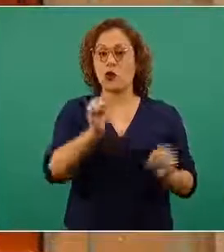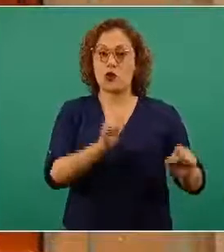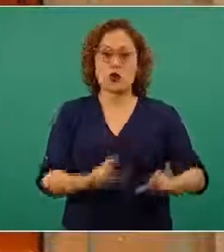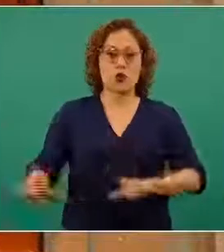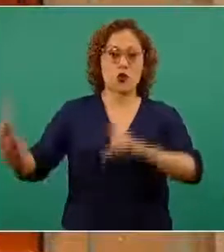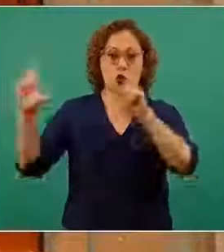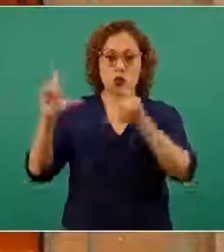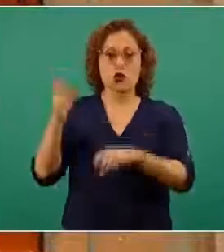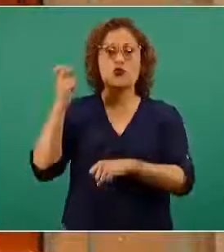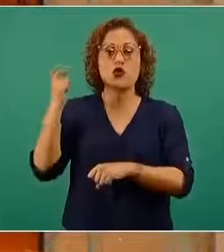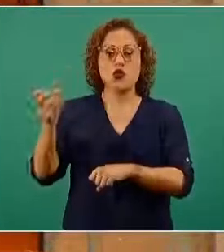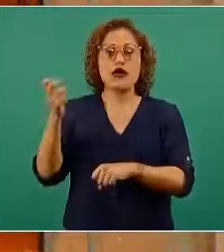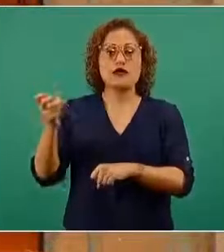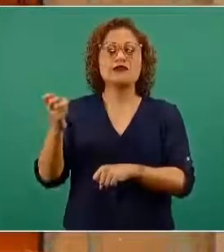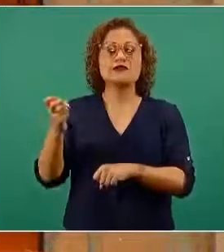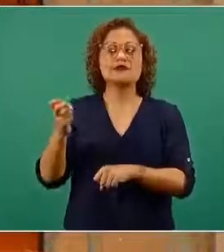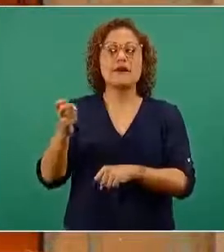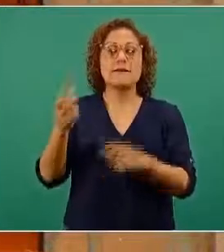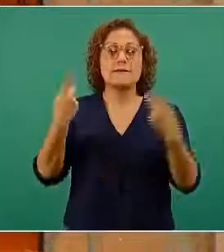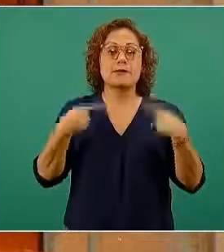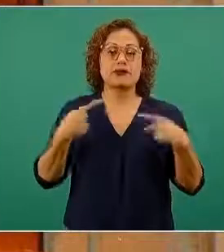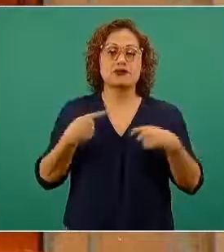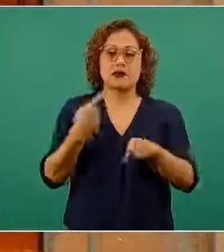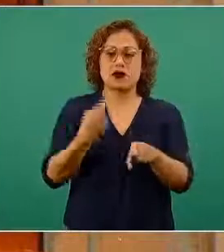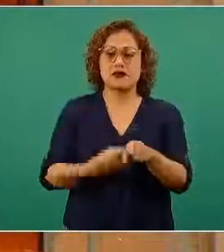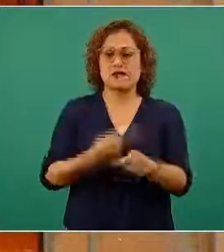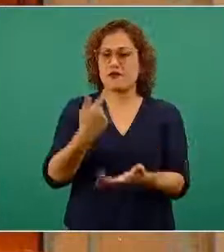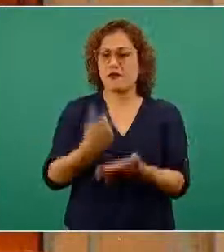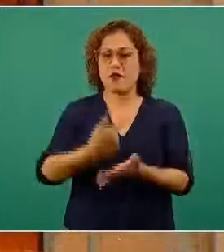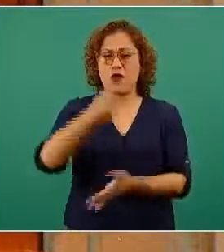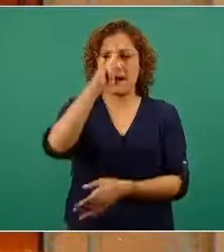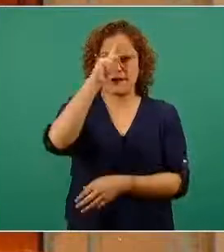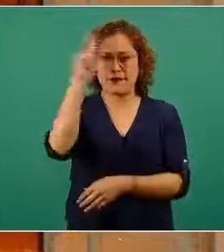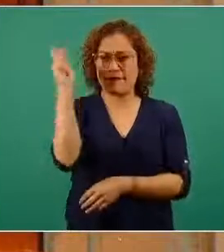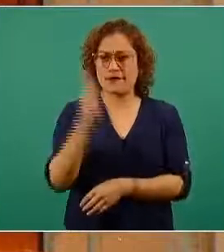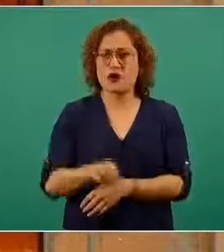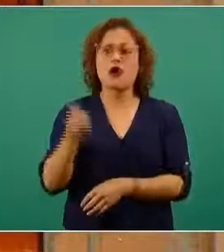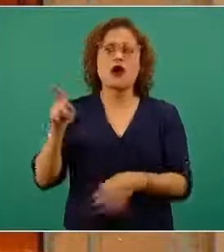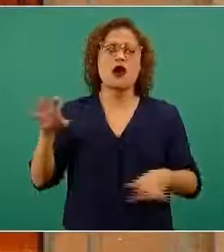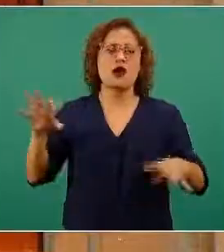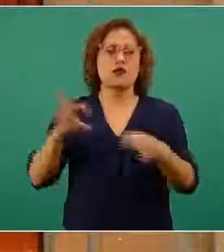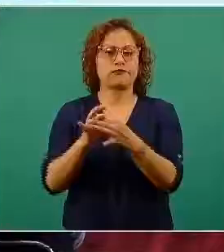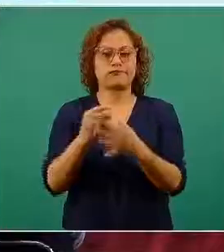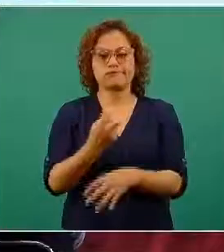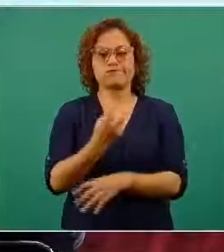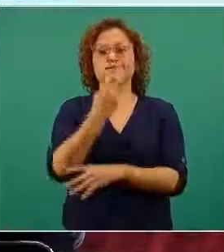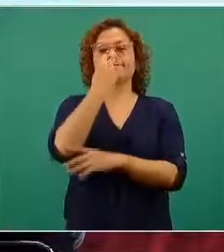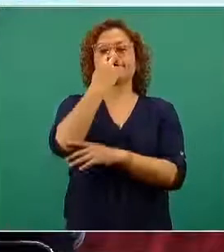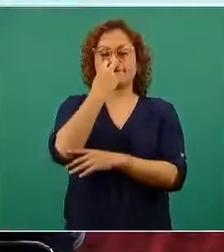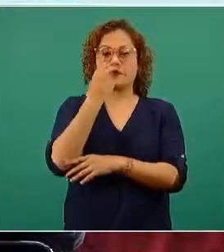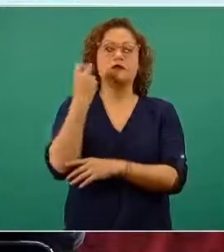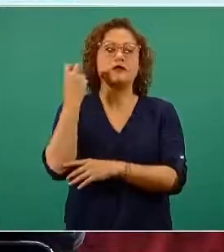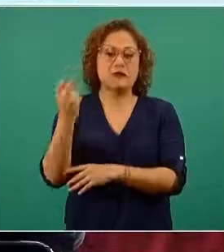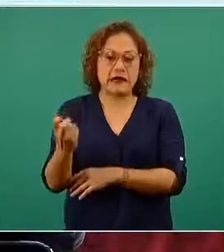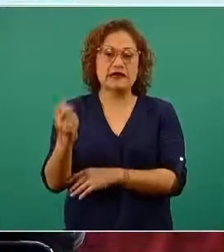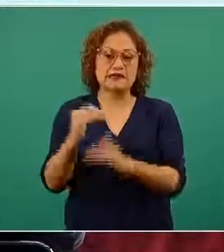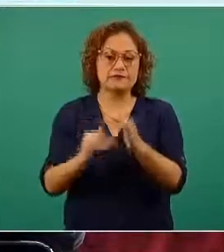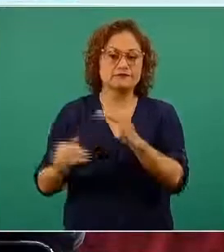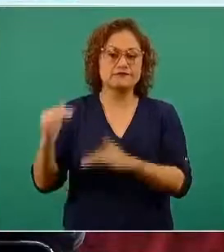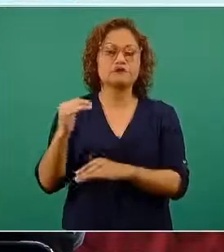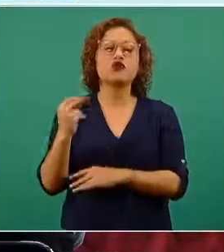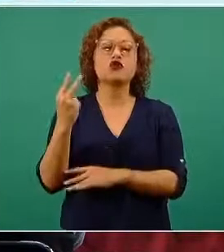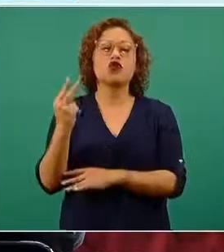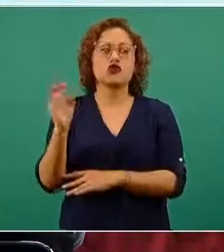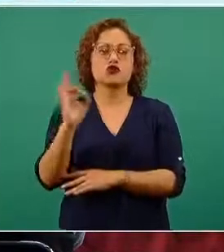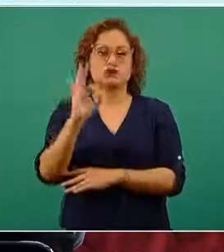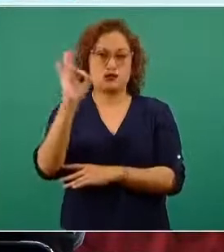a las camas con ventilador para los pacientes más críticos, aquí sí hemos tenido un incremento de 2 puntos porcentuales en relación al día de